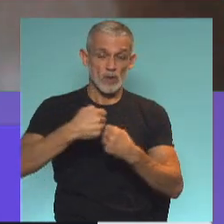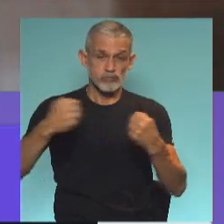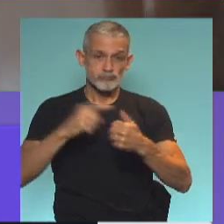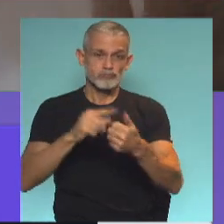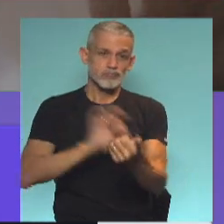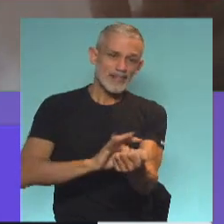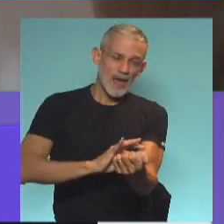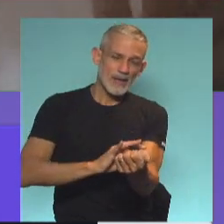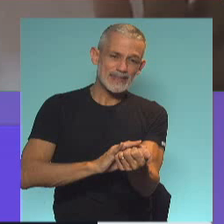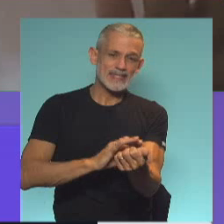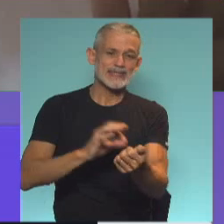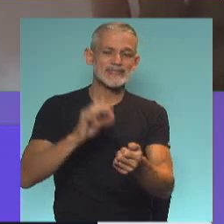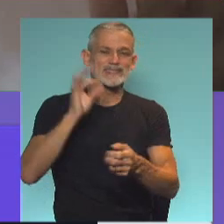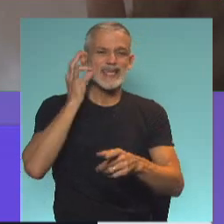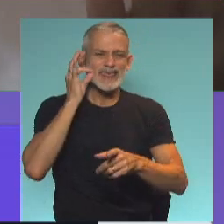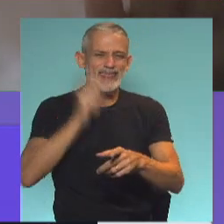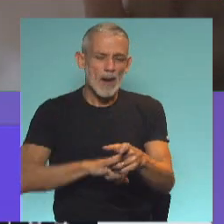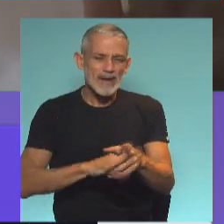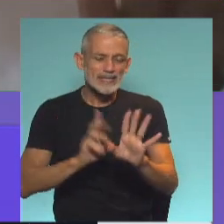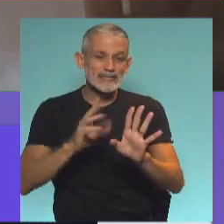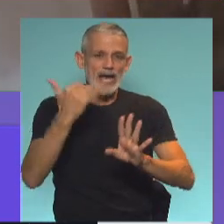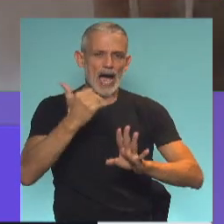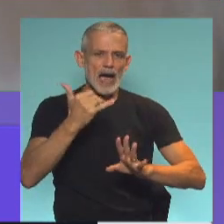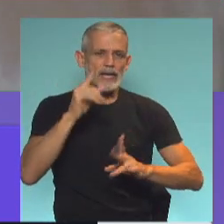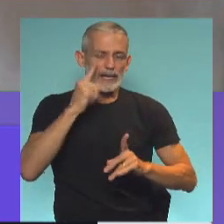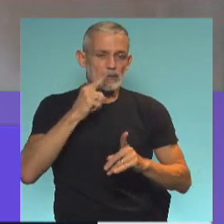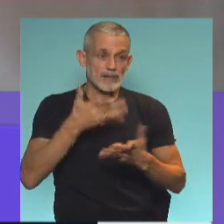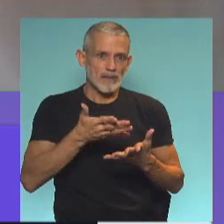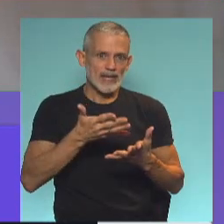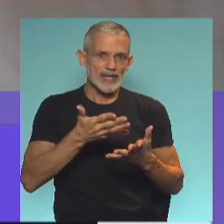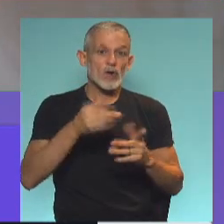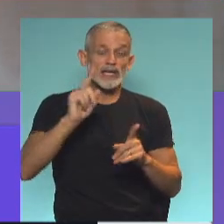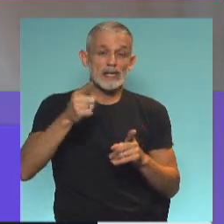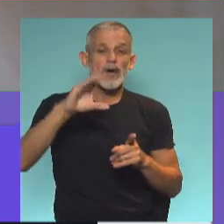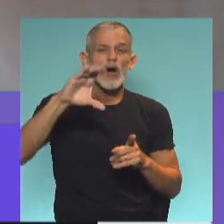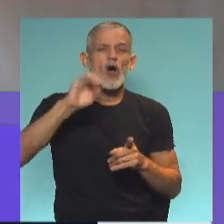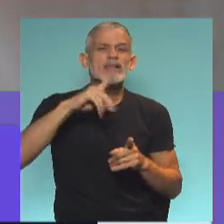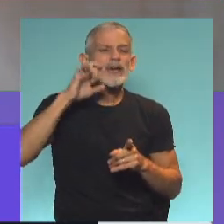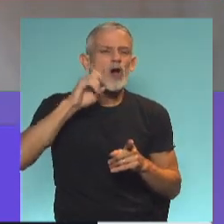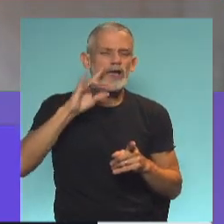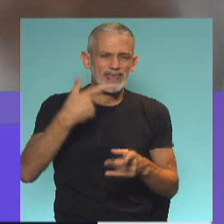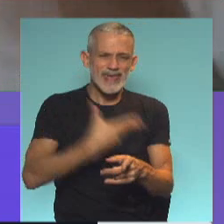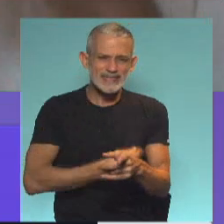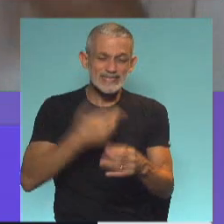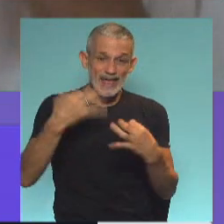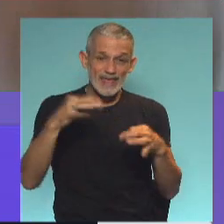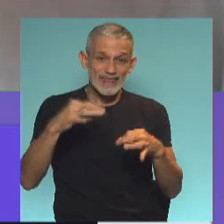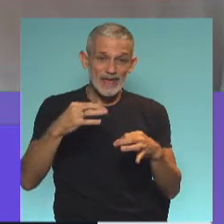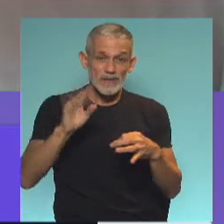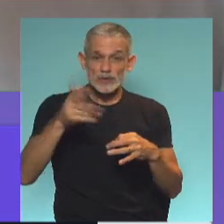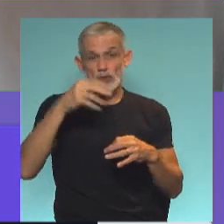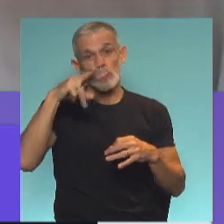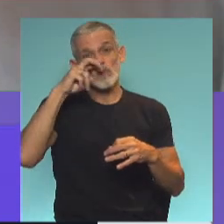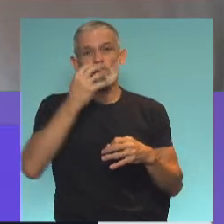juntas. Personas diabéticas, que son parte de las que tienen riesgo aumentado, y el uso de los corticoides, que lo tenemos permanentemente en todos los que